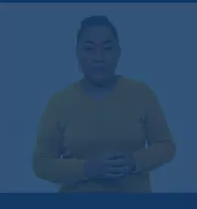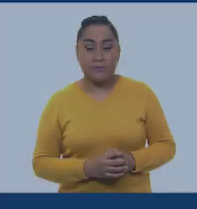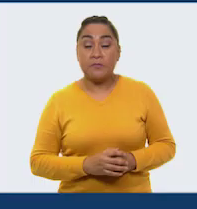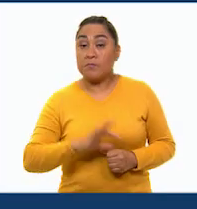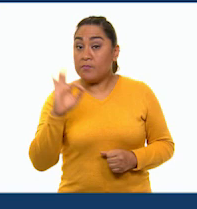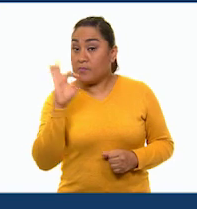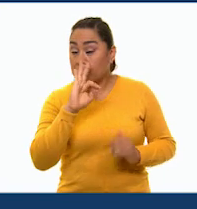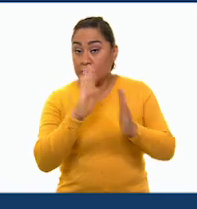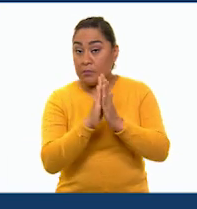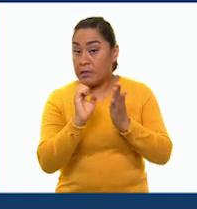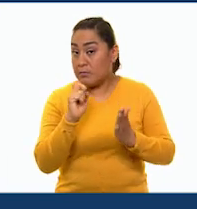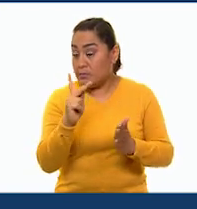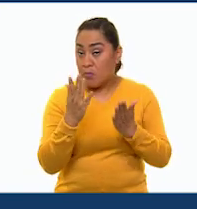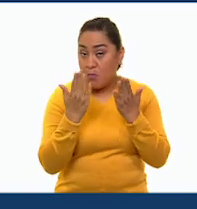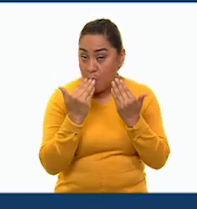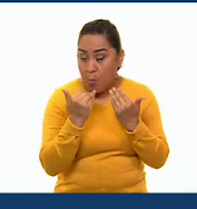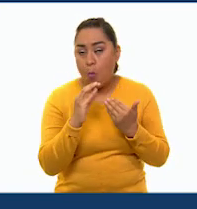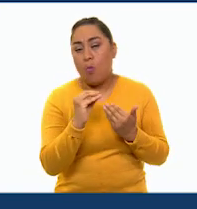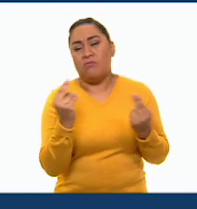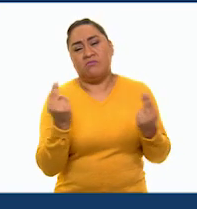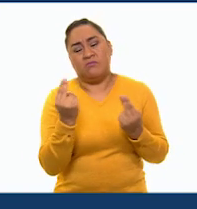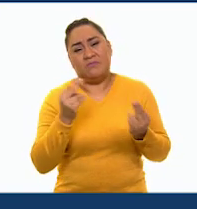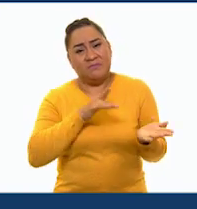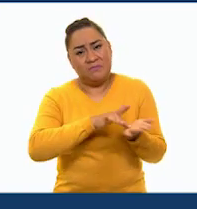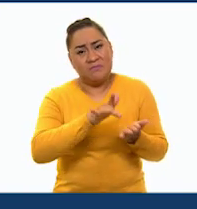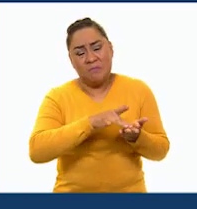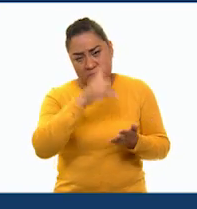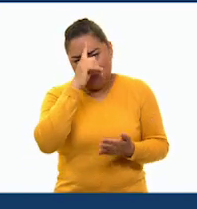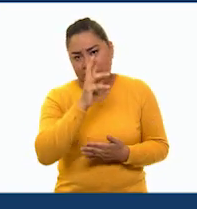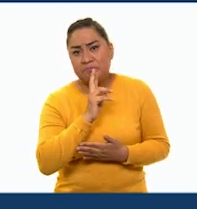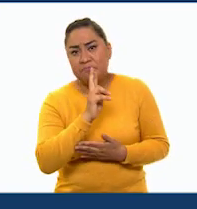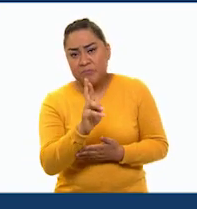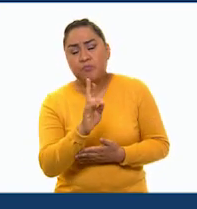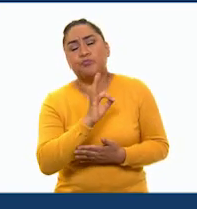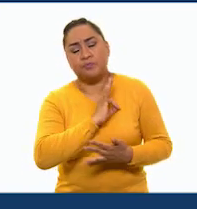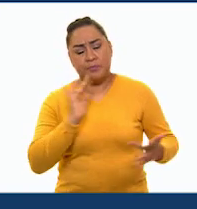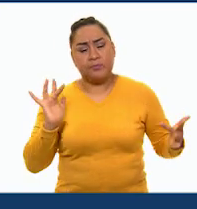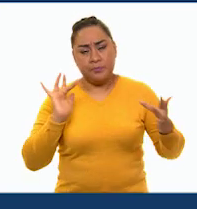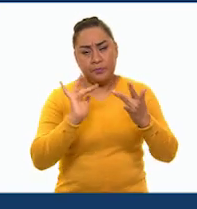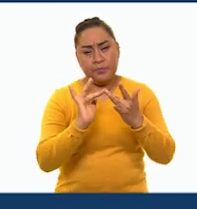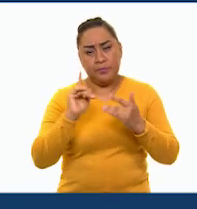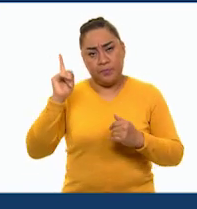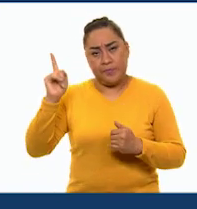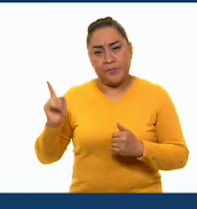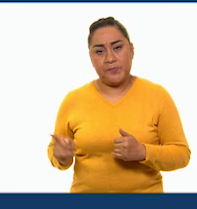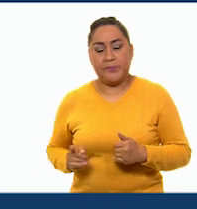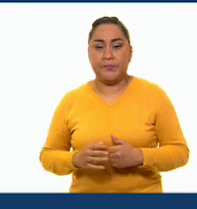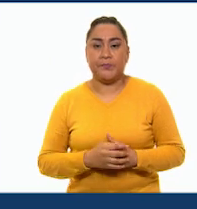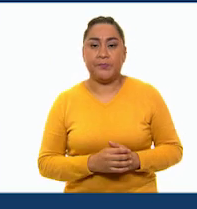Si no tienes el libro de texto o necesitas ayuda para responder las preguntas, contáctanos.